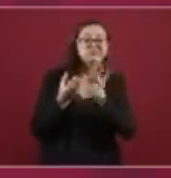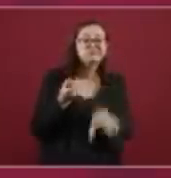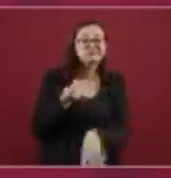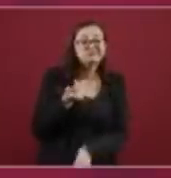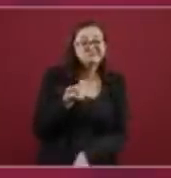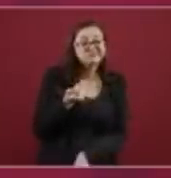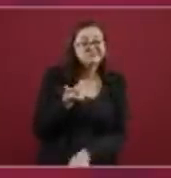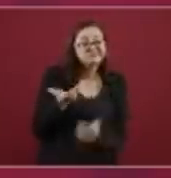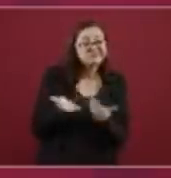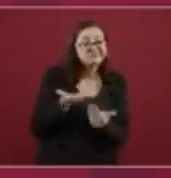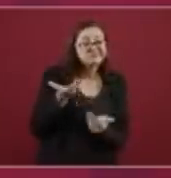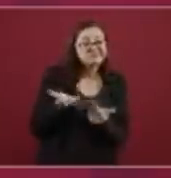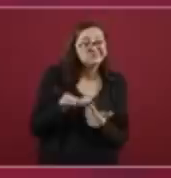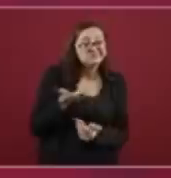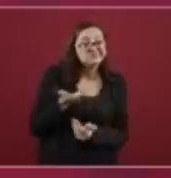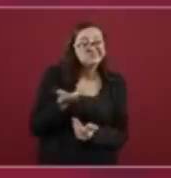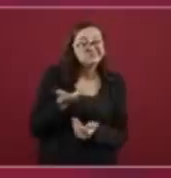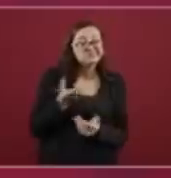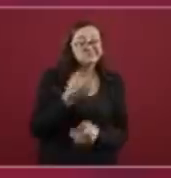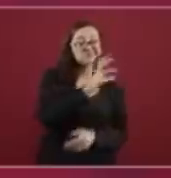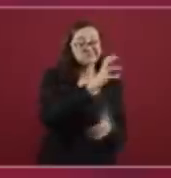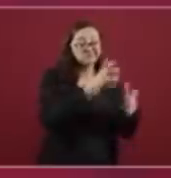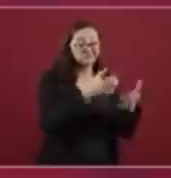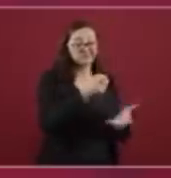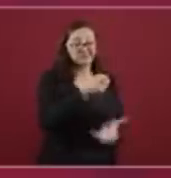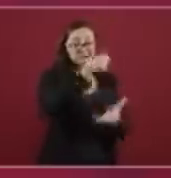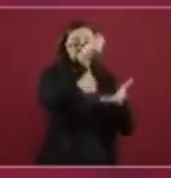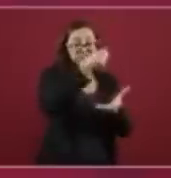porque se ha quedado en